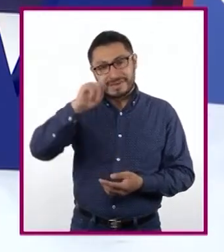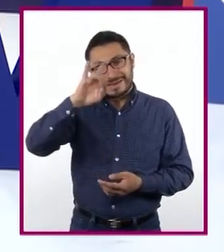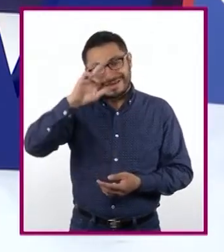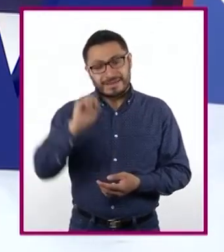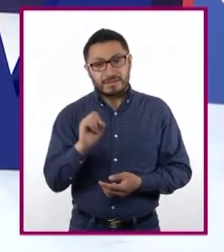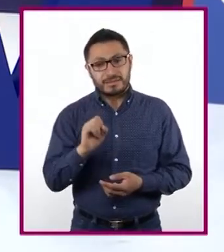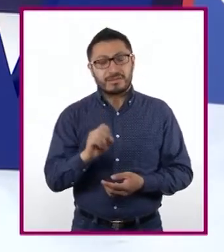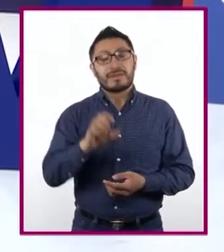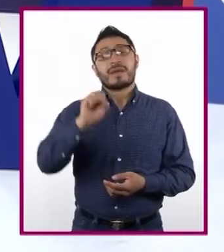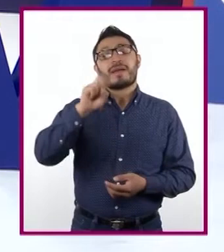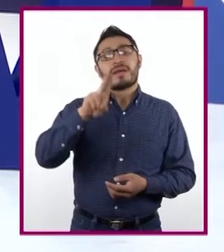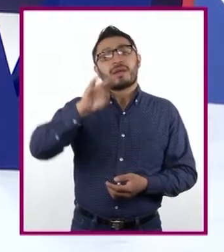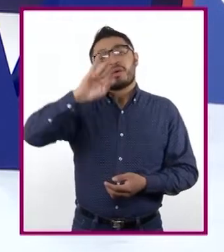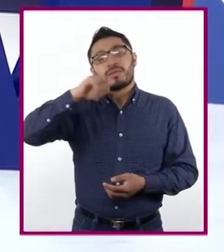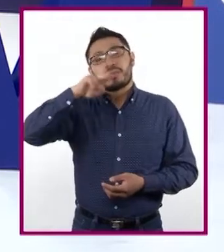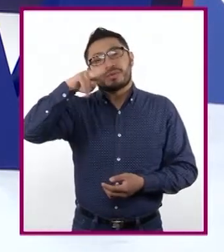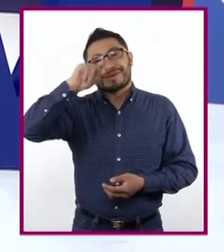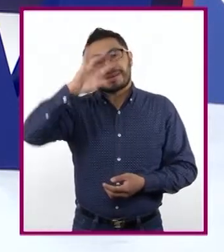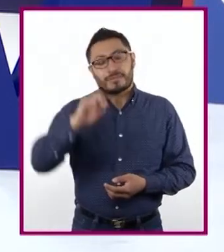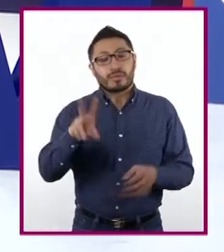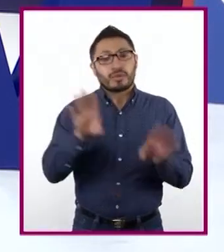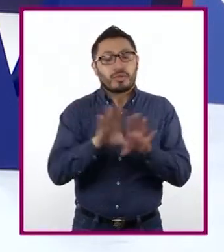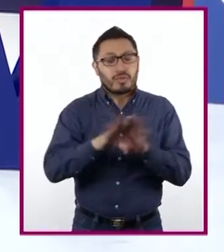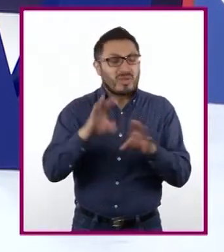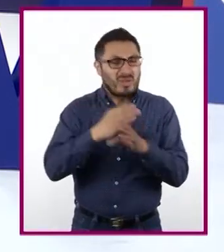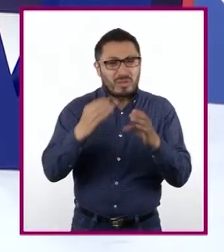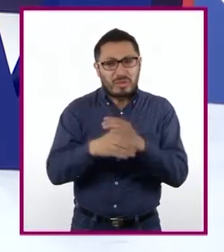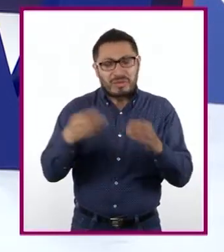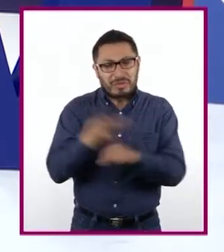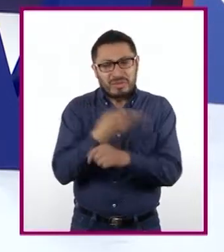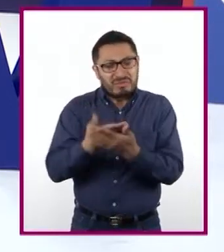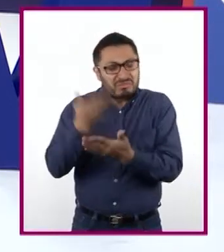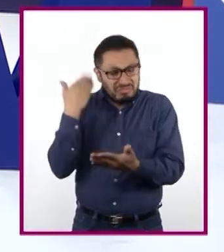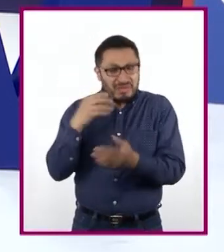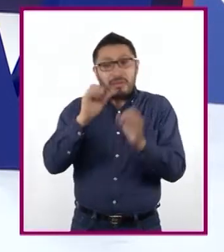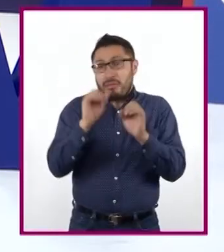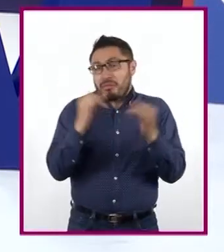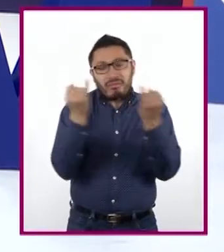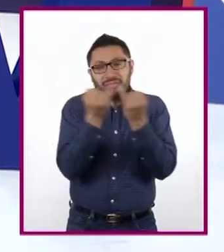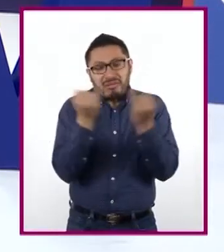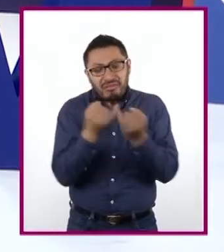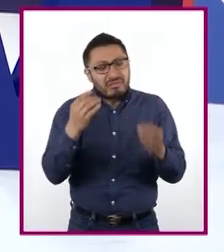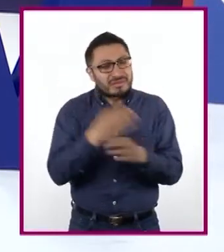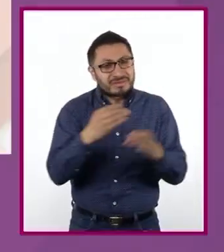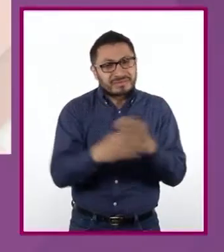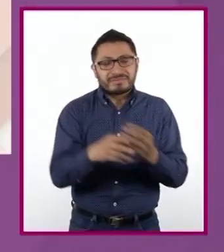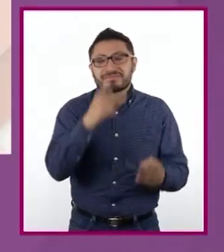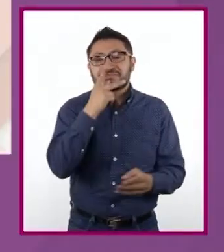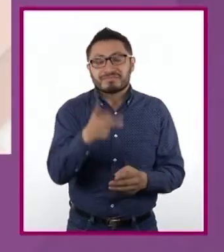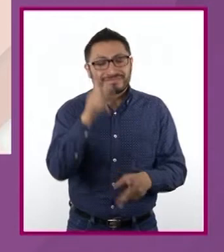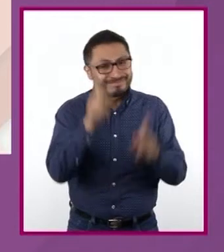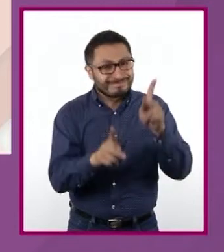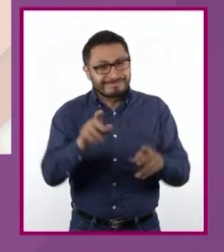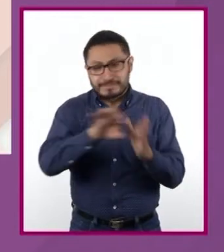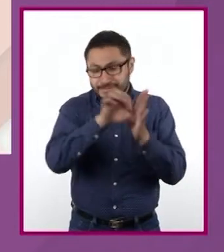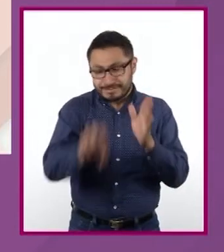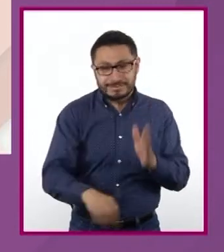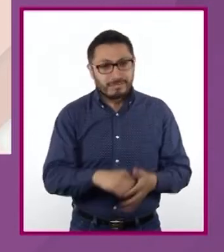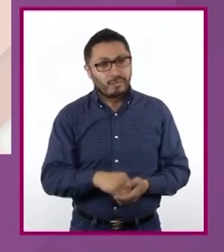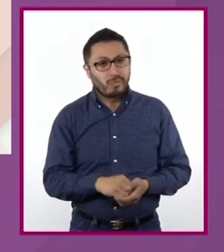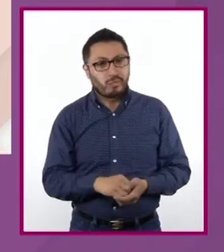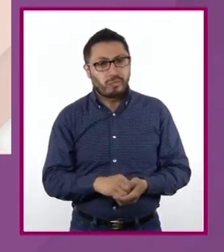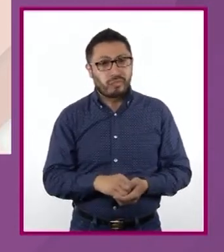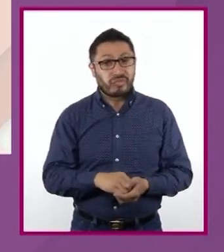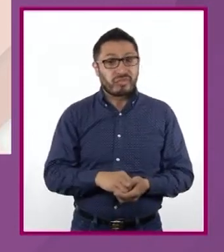Hace referencia a algo sucedido con anterioridad o al mismo tiempo que el momento del habla. Por ejemplo,